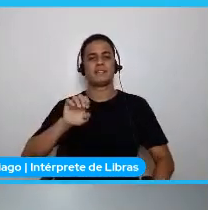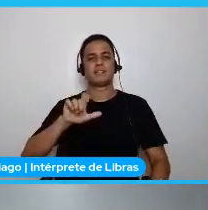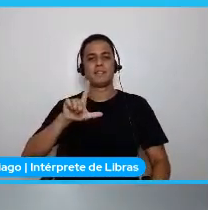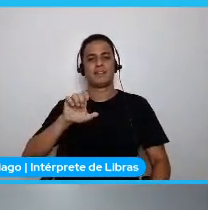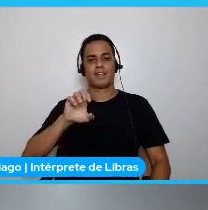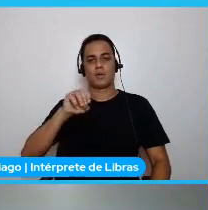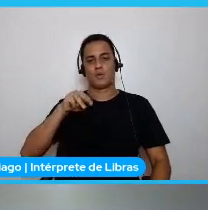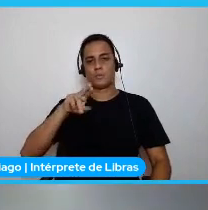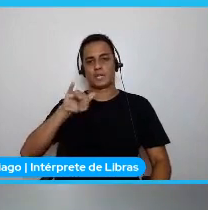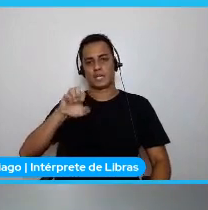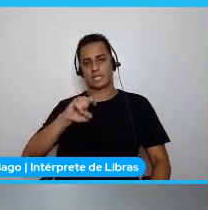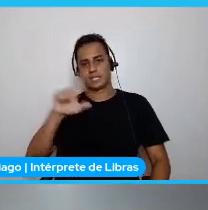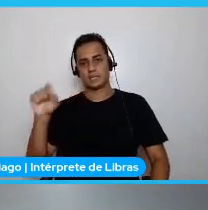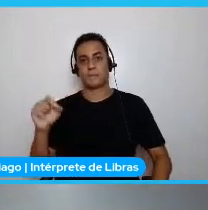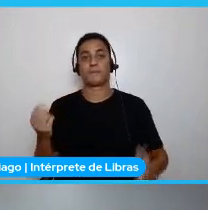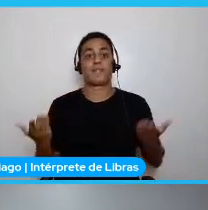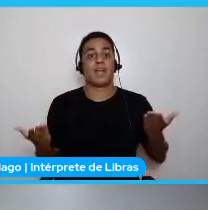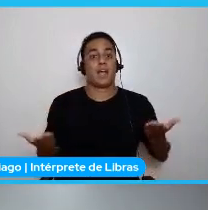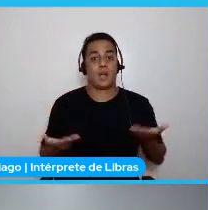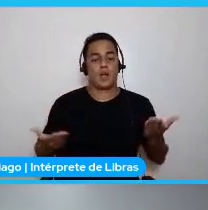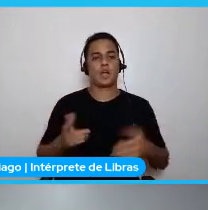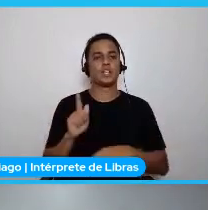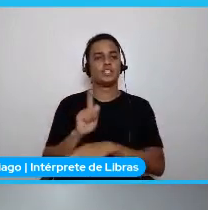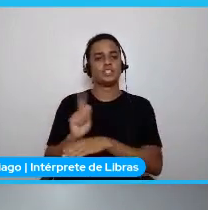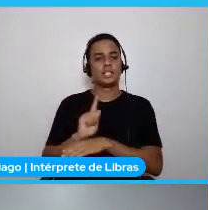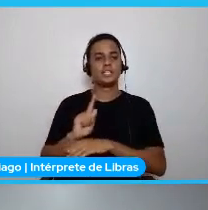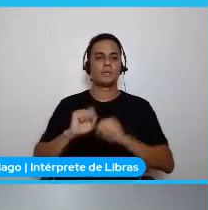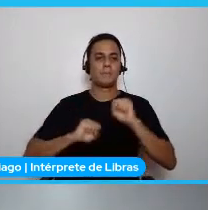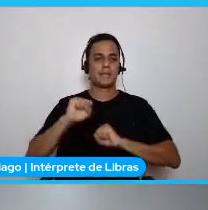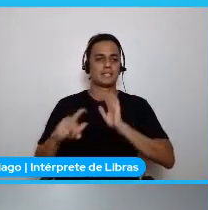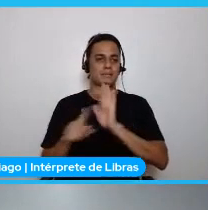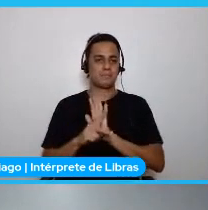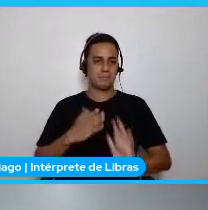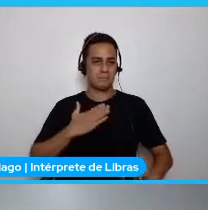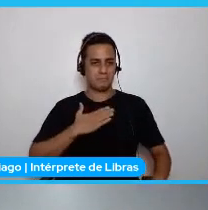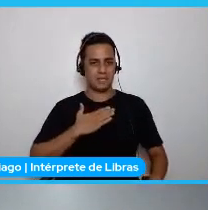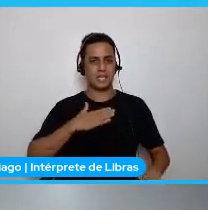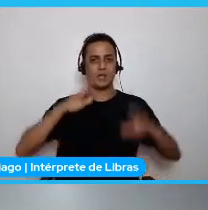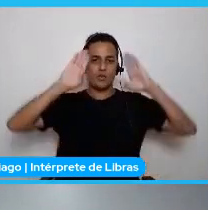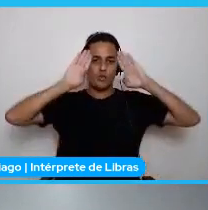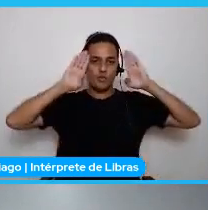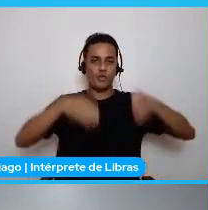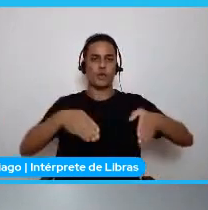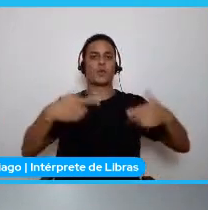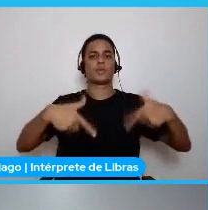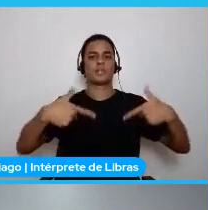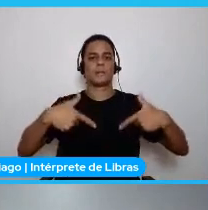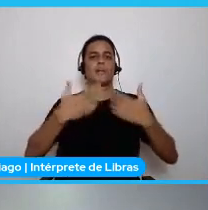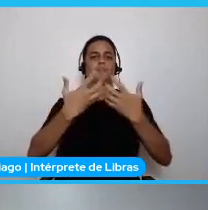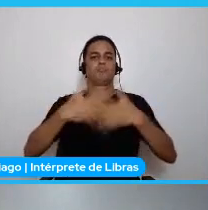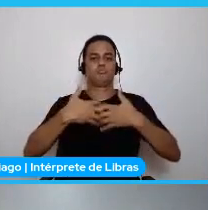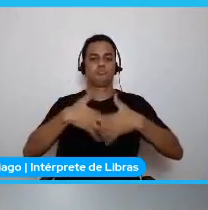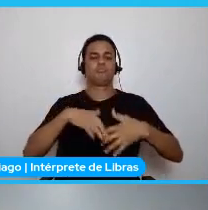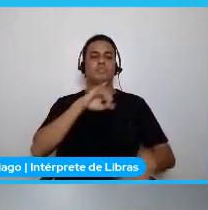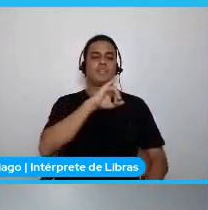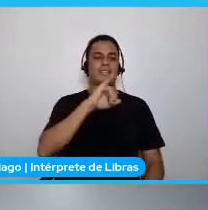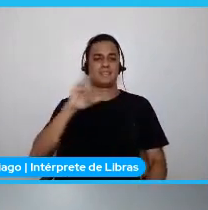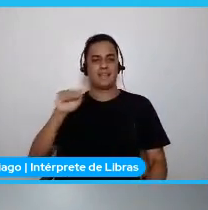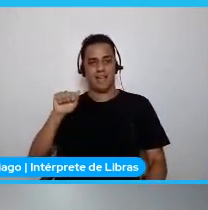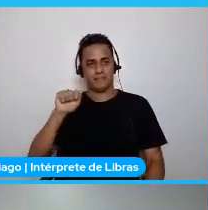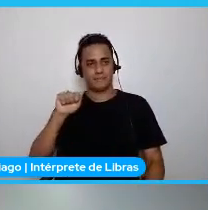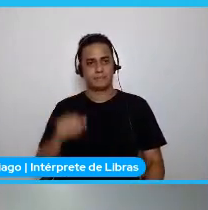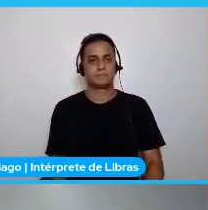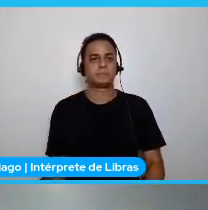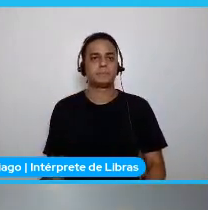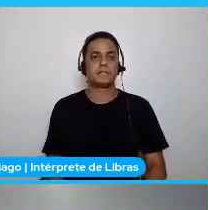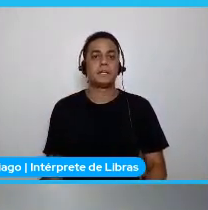actualmente gerenciando una empresa propia que se dedica al tema de Machine Learning e Inteligencia Artificial. Aquí